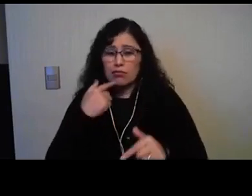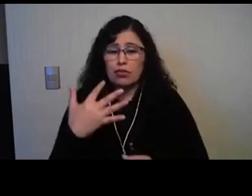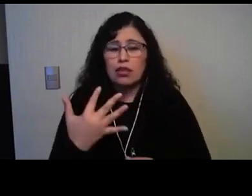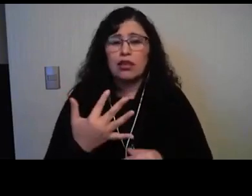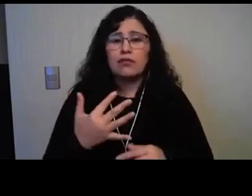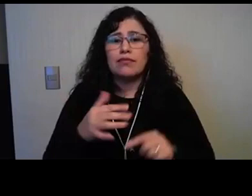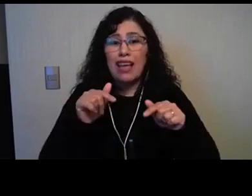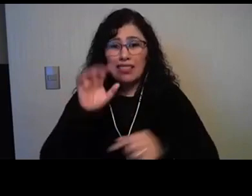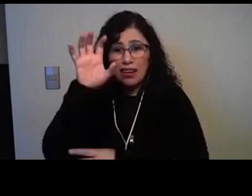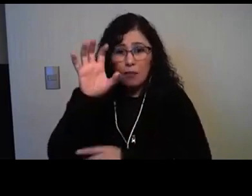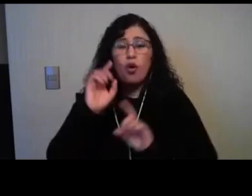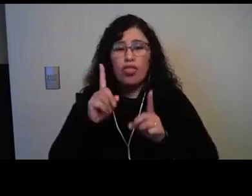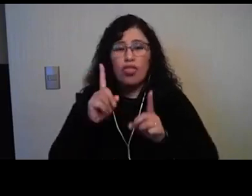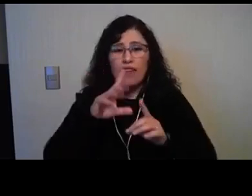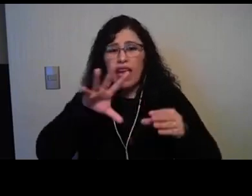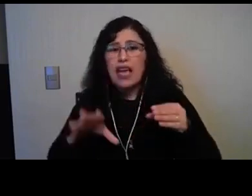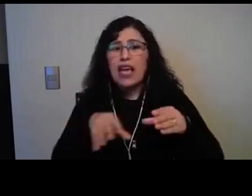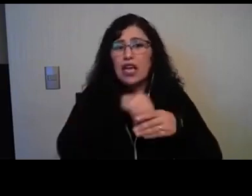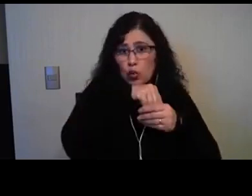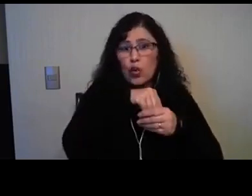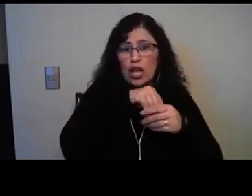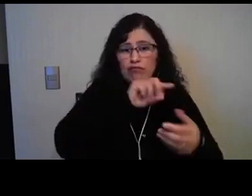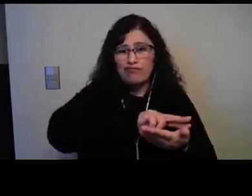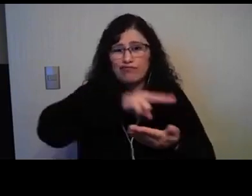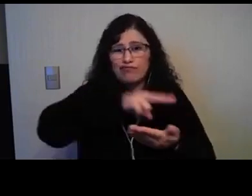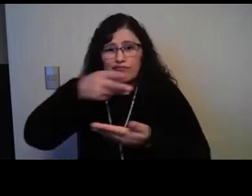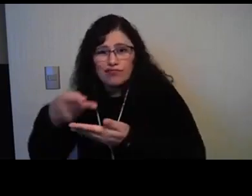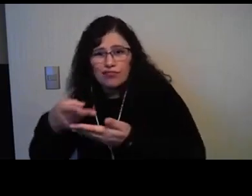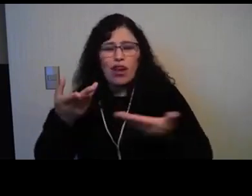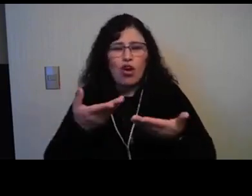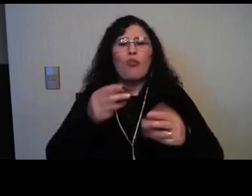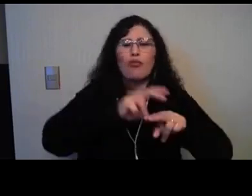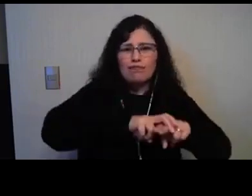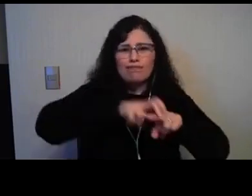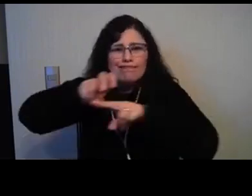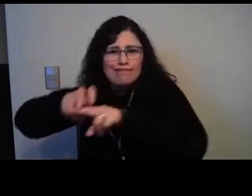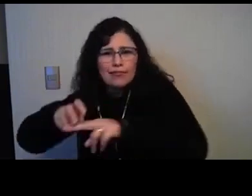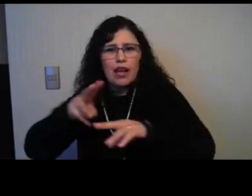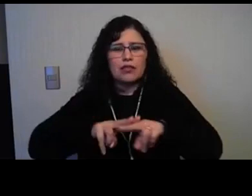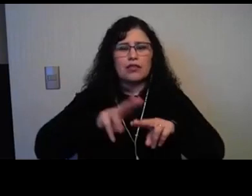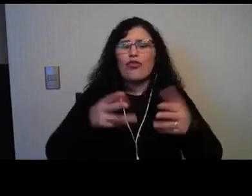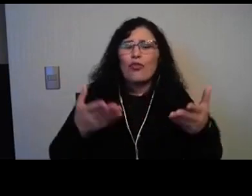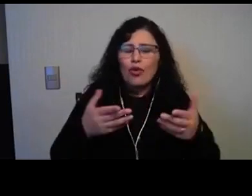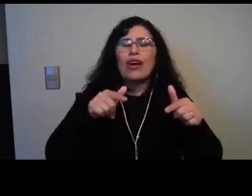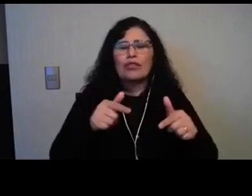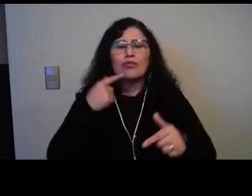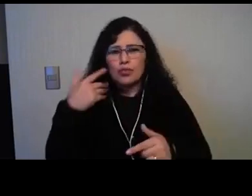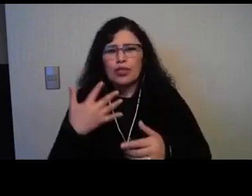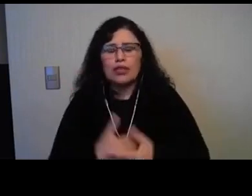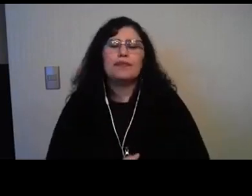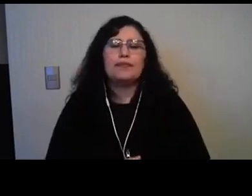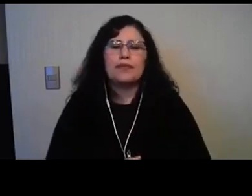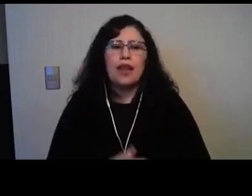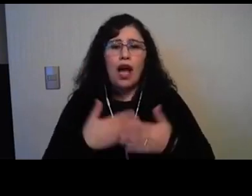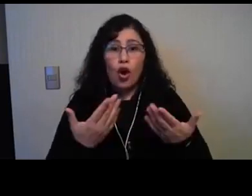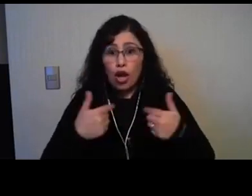de esta asignatura se decidió poder hacer una cátedra sobre movilización y transferencia, ¿ya? Y que es lo que yo voy